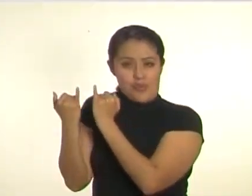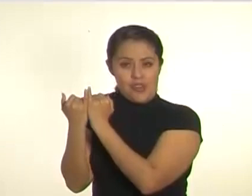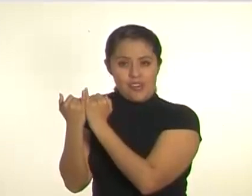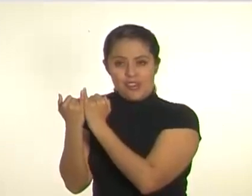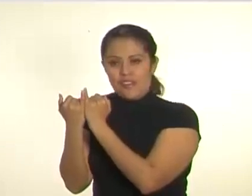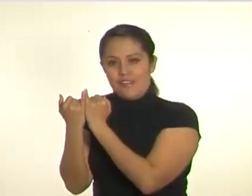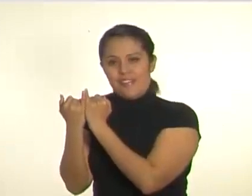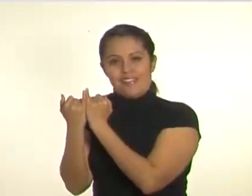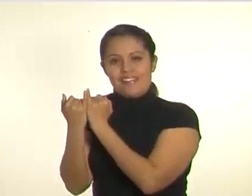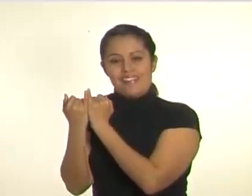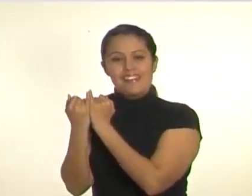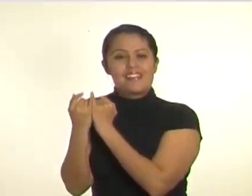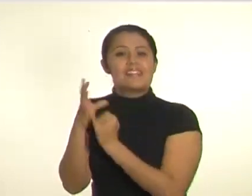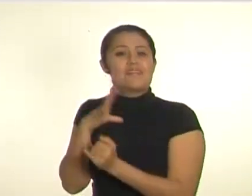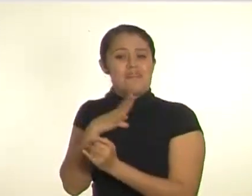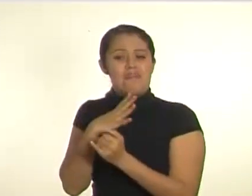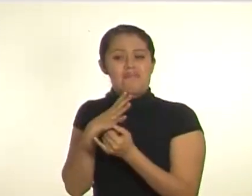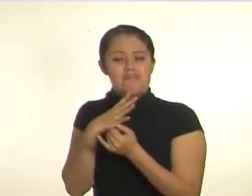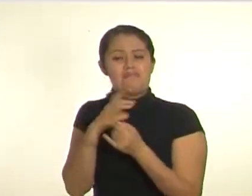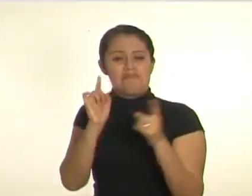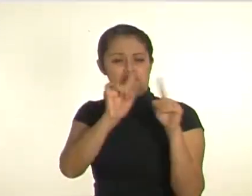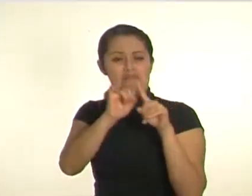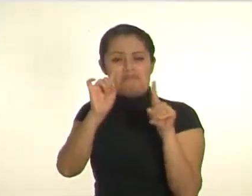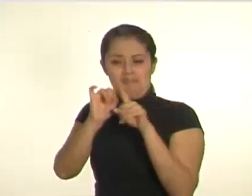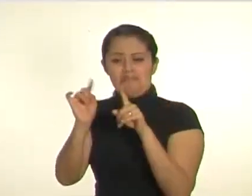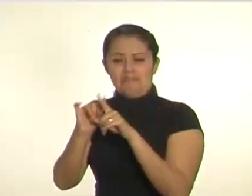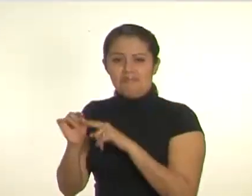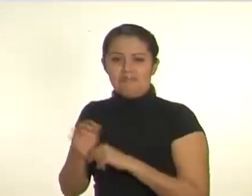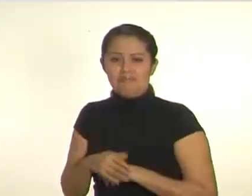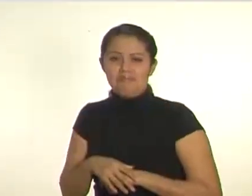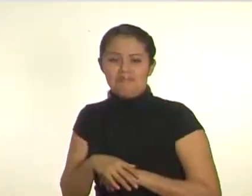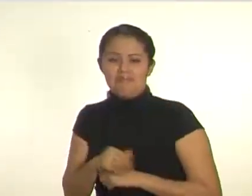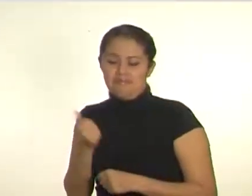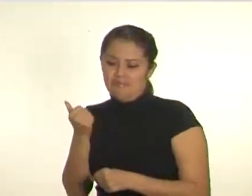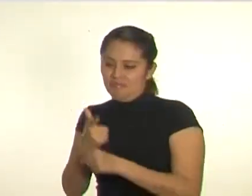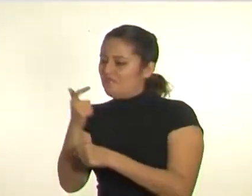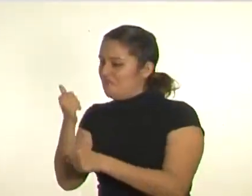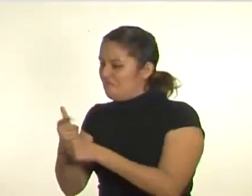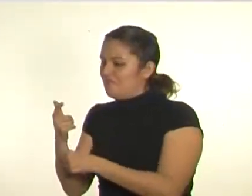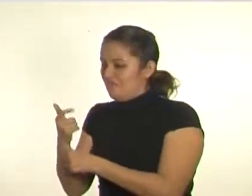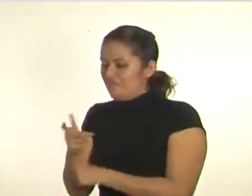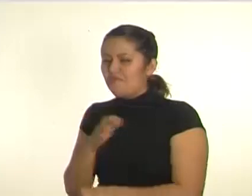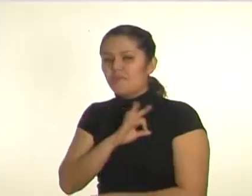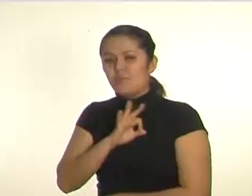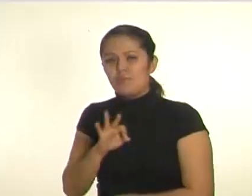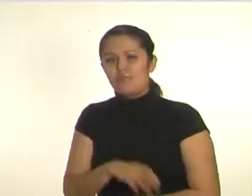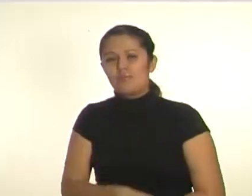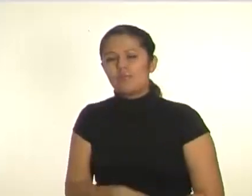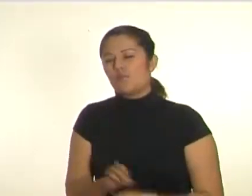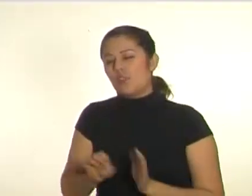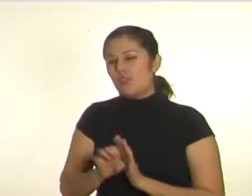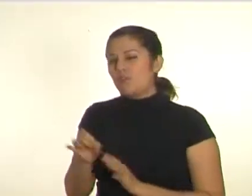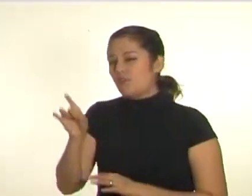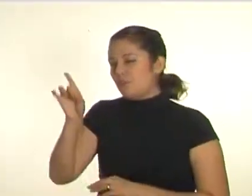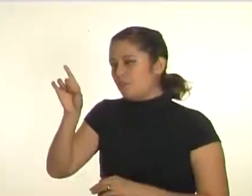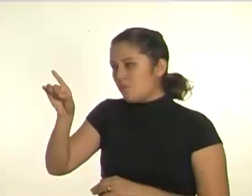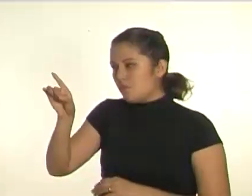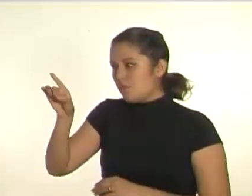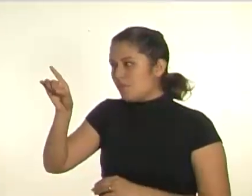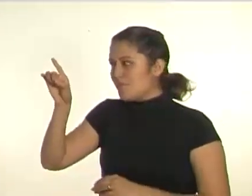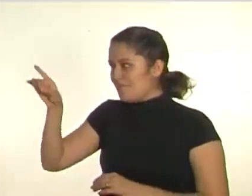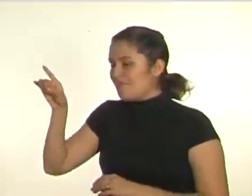sino existen otras que son estas de acá, estas de